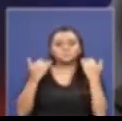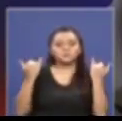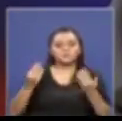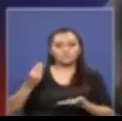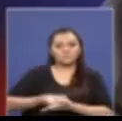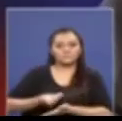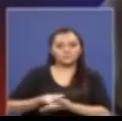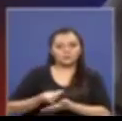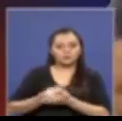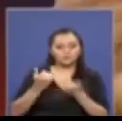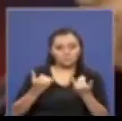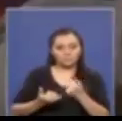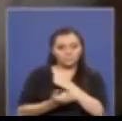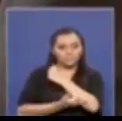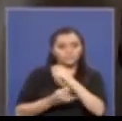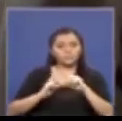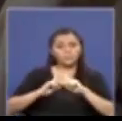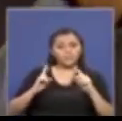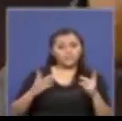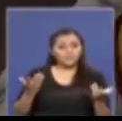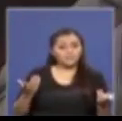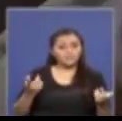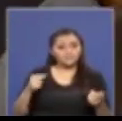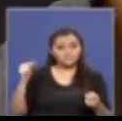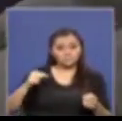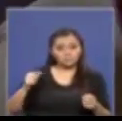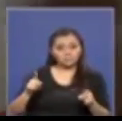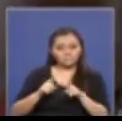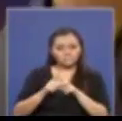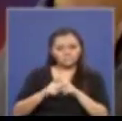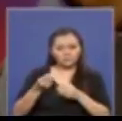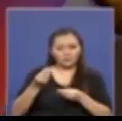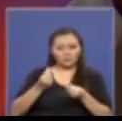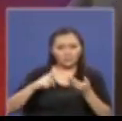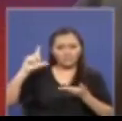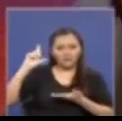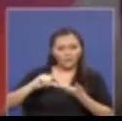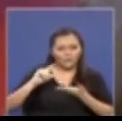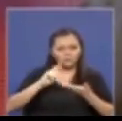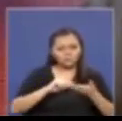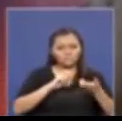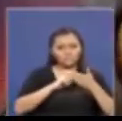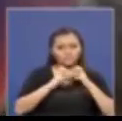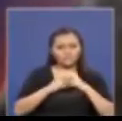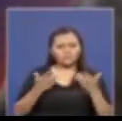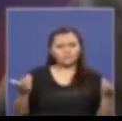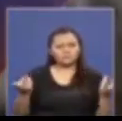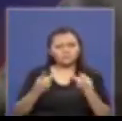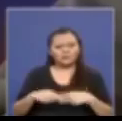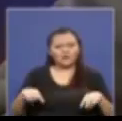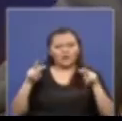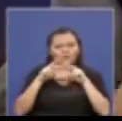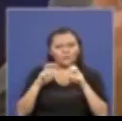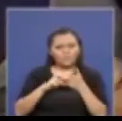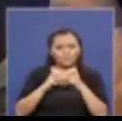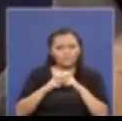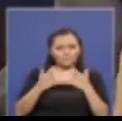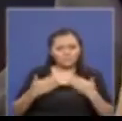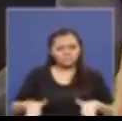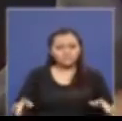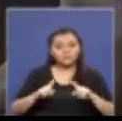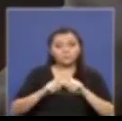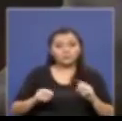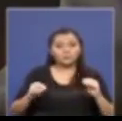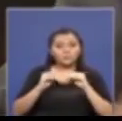invertir en esos países porque no tienen que enfrentar macro devaluaciones que acaban con el valor de sus activos. Pero más